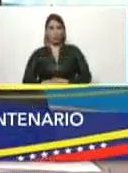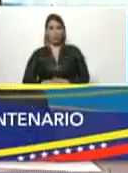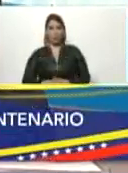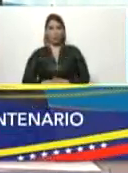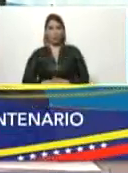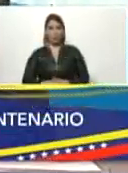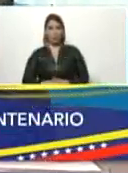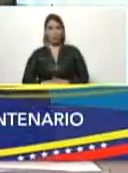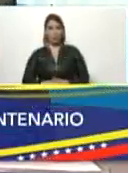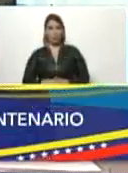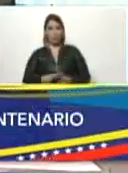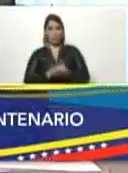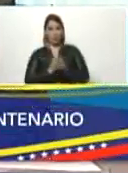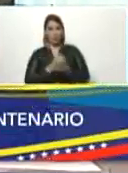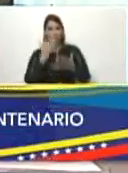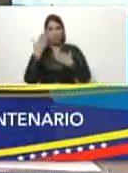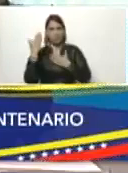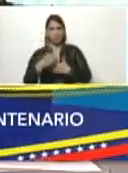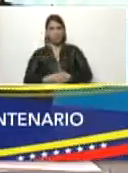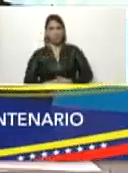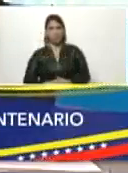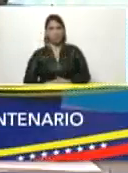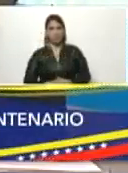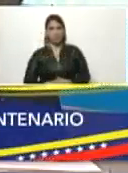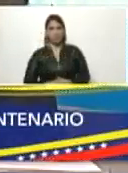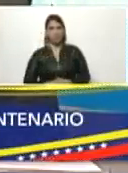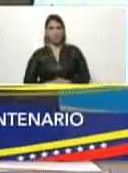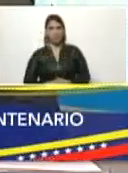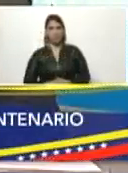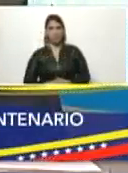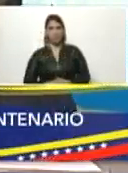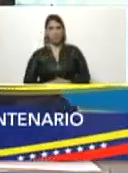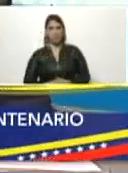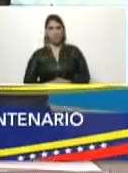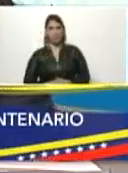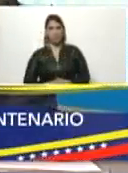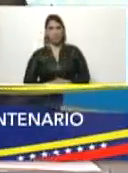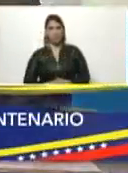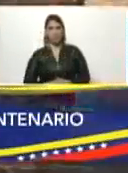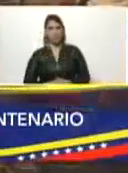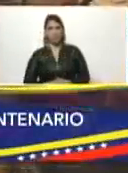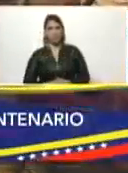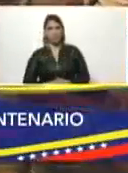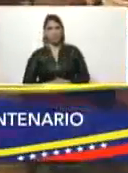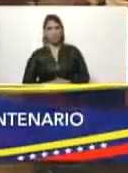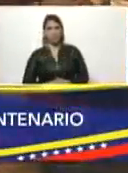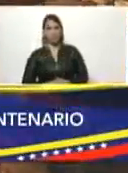Compañera Nelly, adelante.